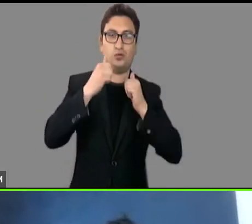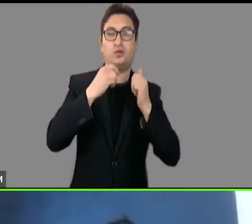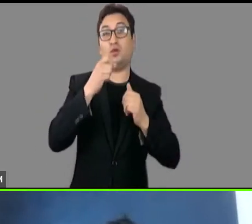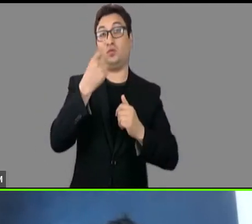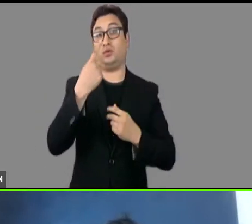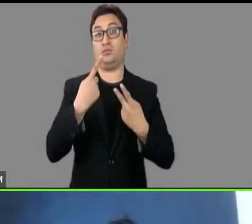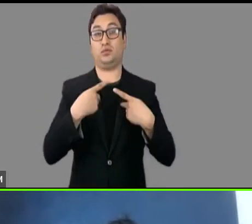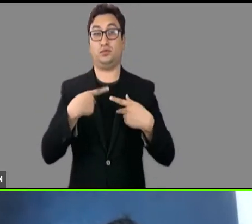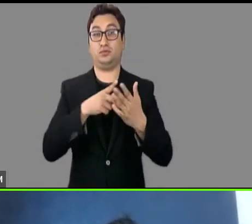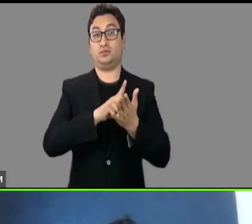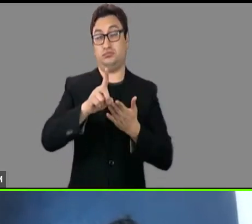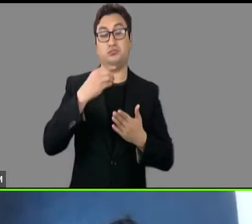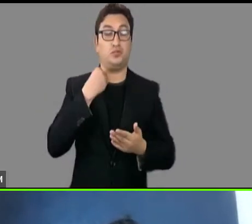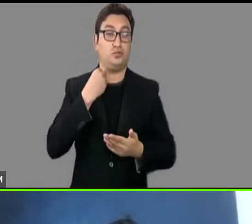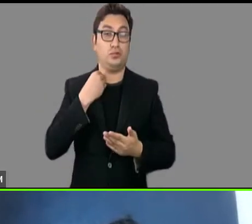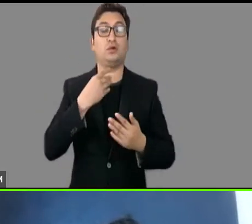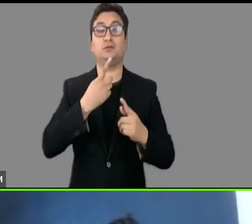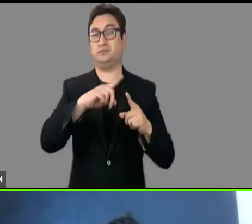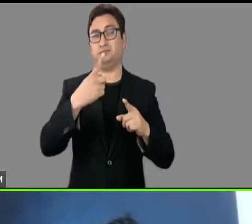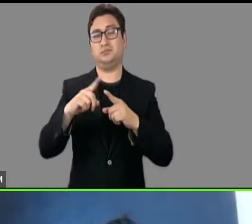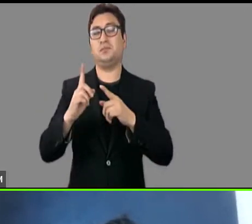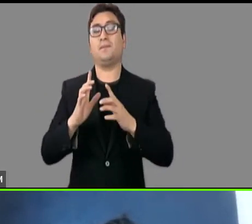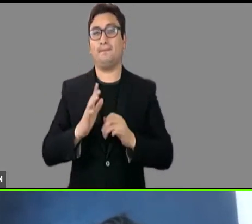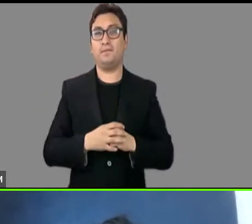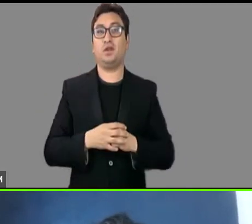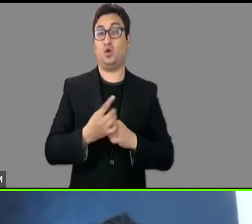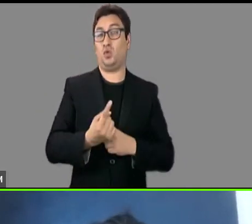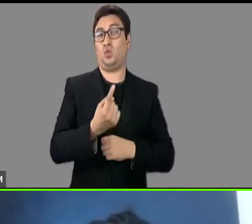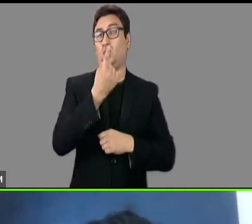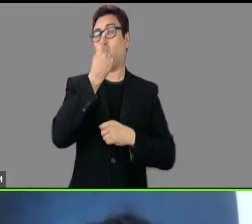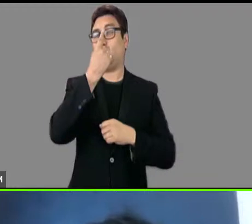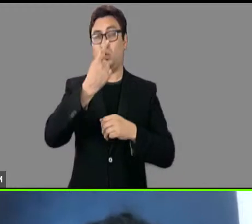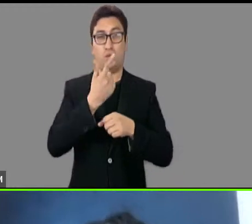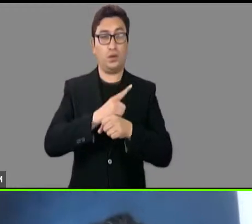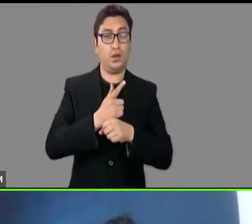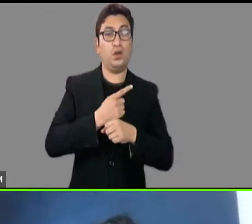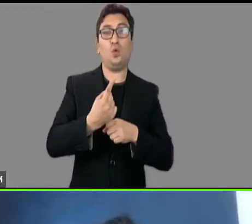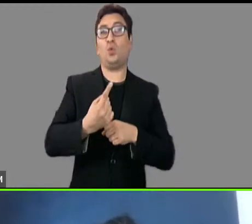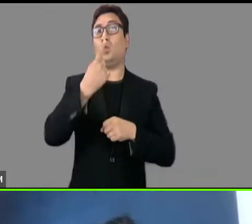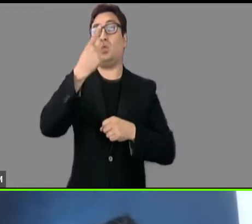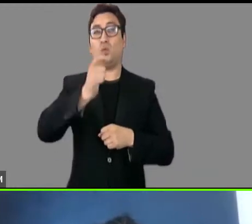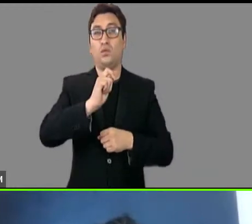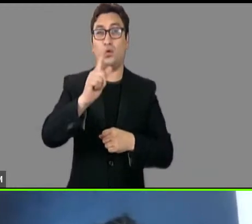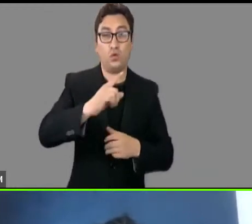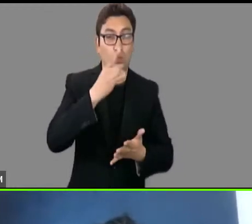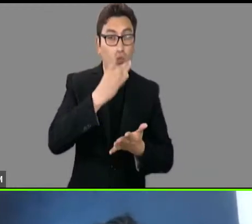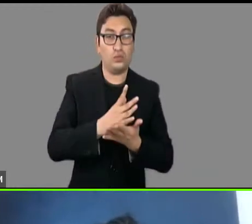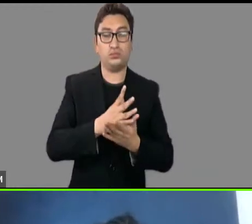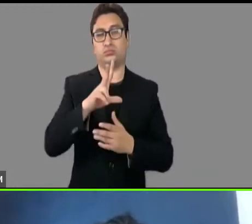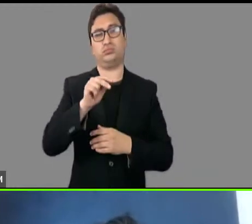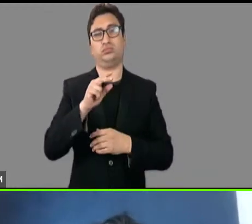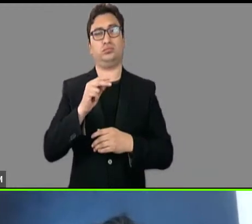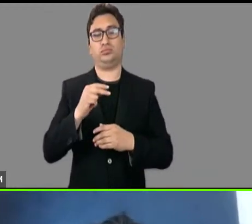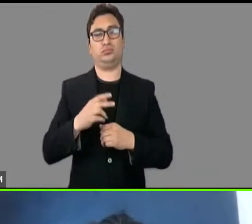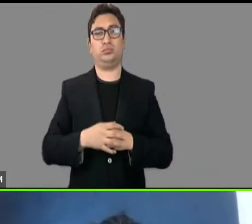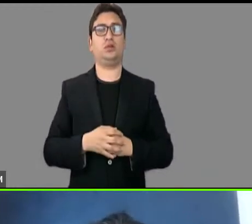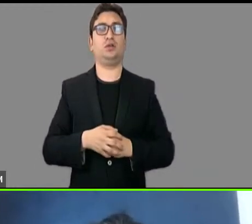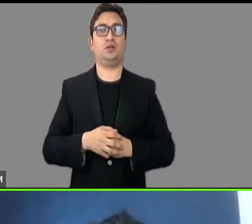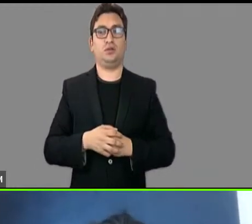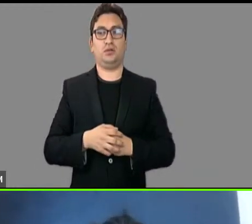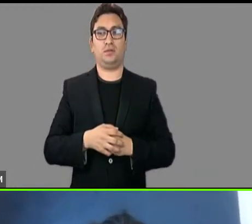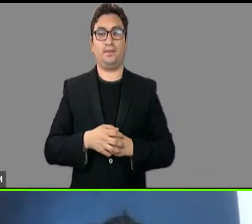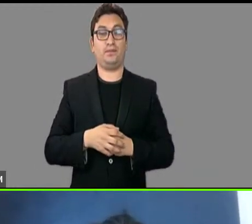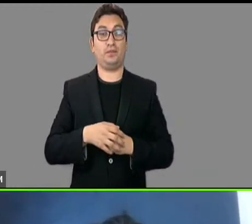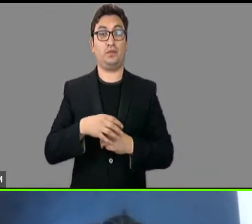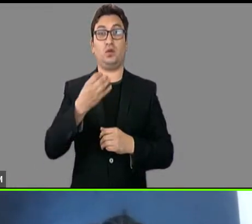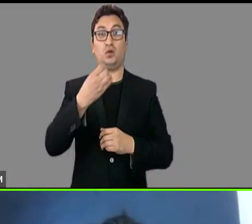Me parece que no hay en específico una profesión, ¿no? Que sea necesariamente la